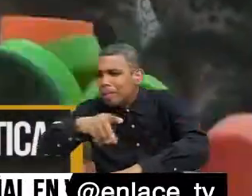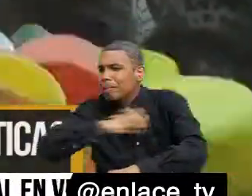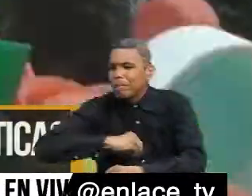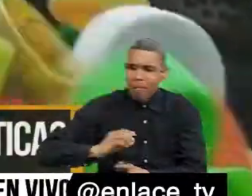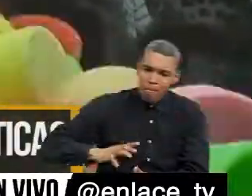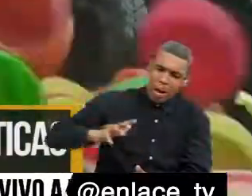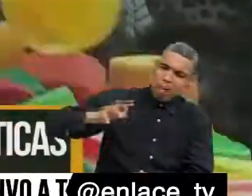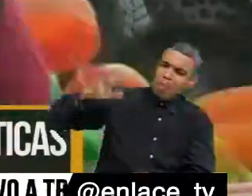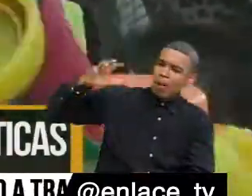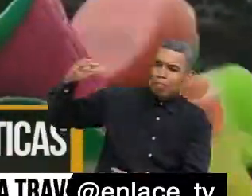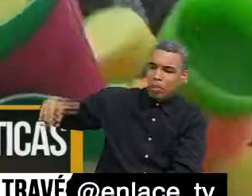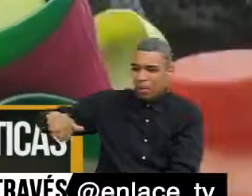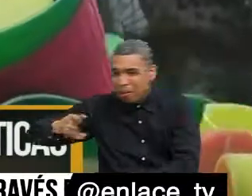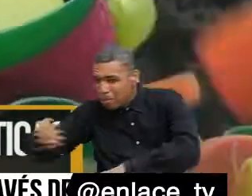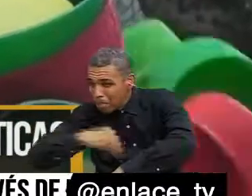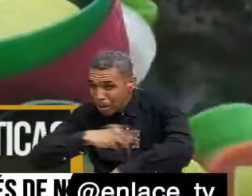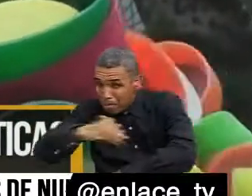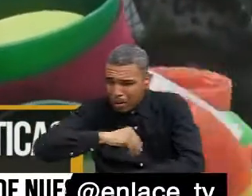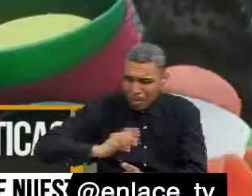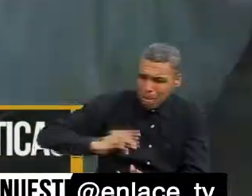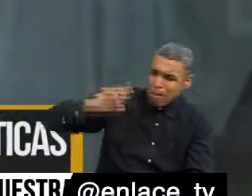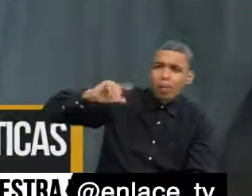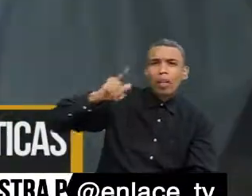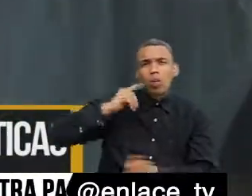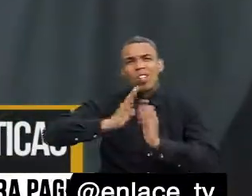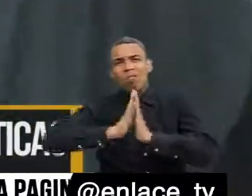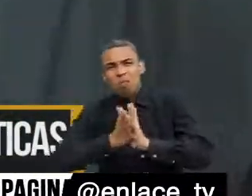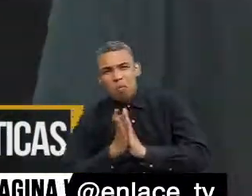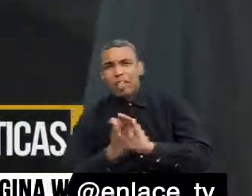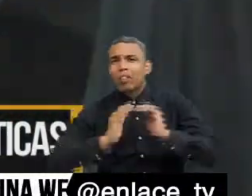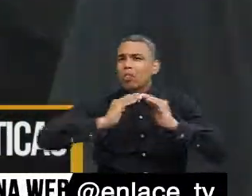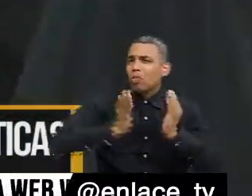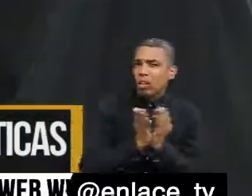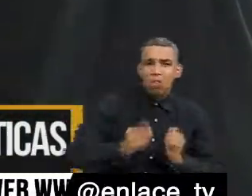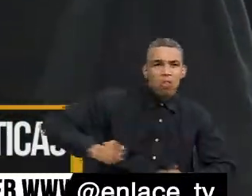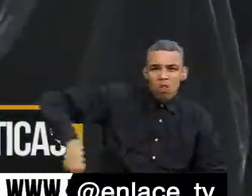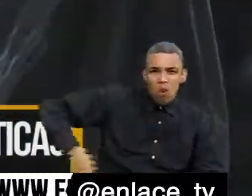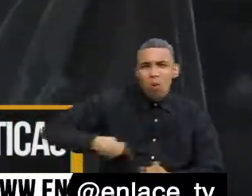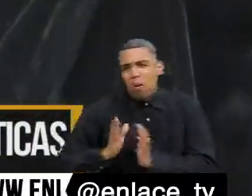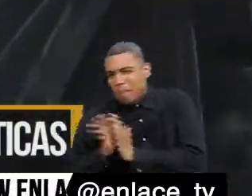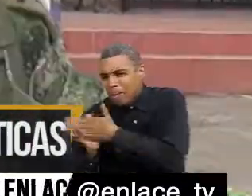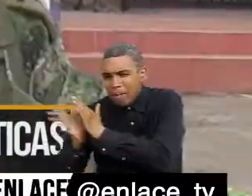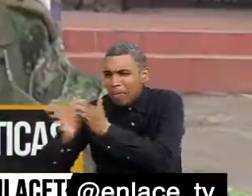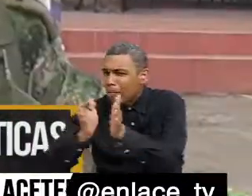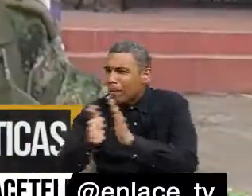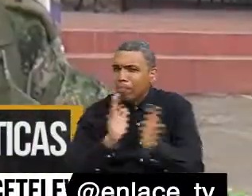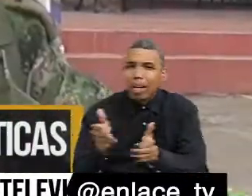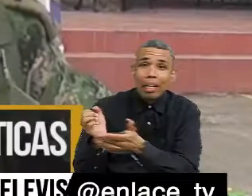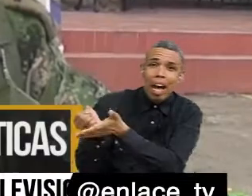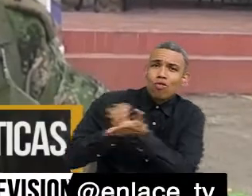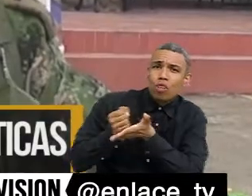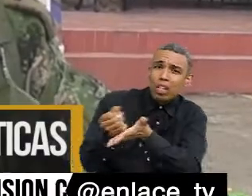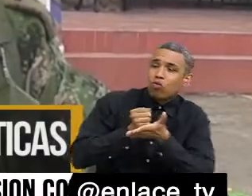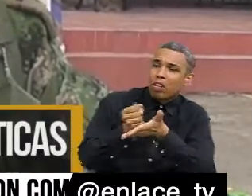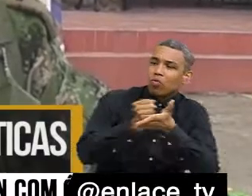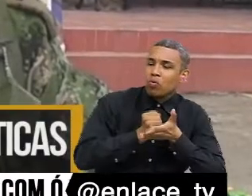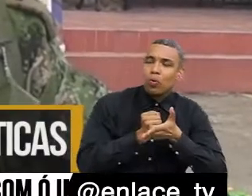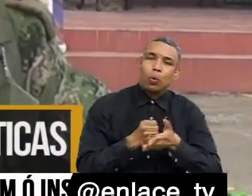acudió a las instituciones educativas y centros comerciales donde la comunidad contribuyó con esta labor seguir adelantando